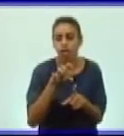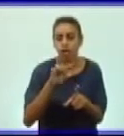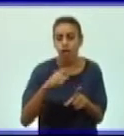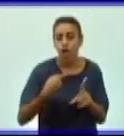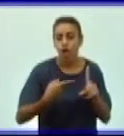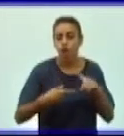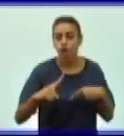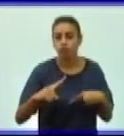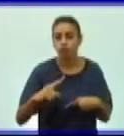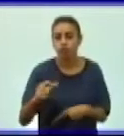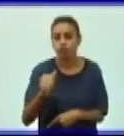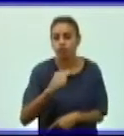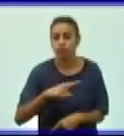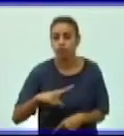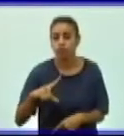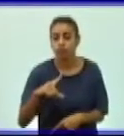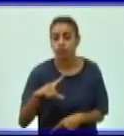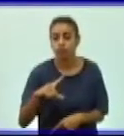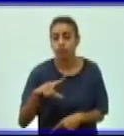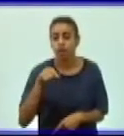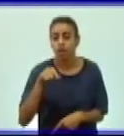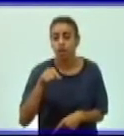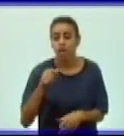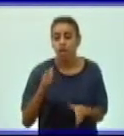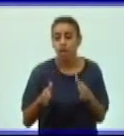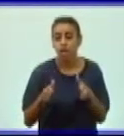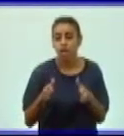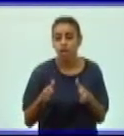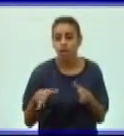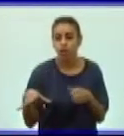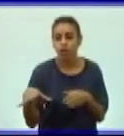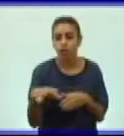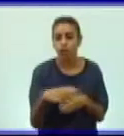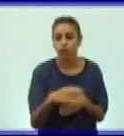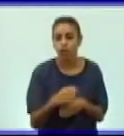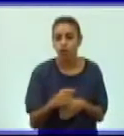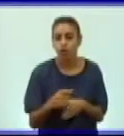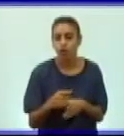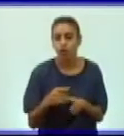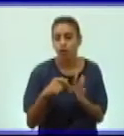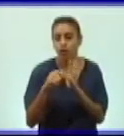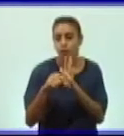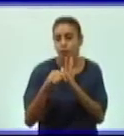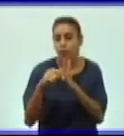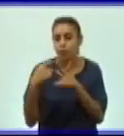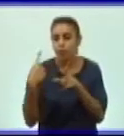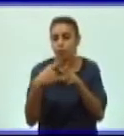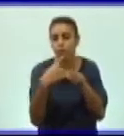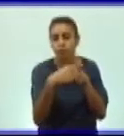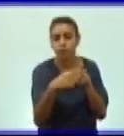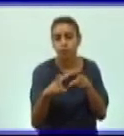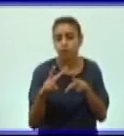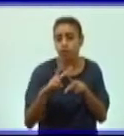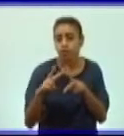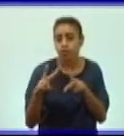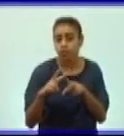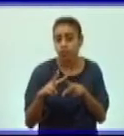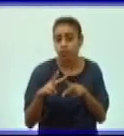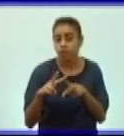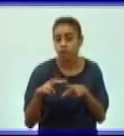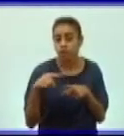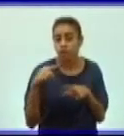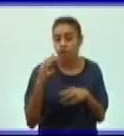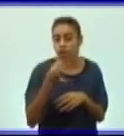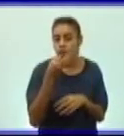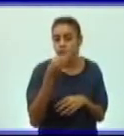contra del socialismo. Fíjense que para la época todos los trabajos periodísticos, incluso lo que se reflejaba en la televisión, estaba demostrando como que el